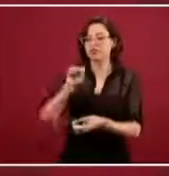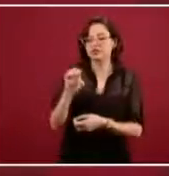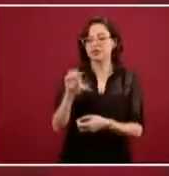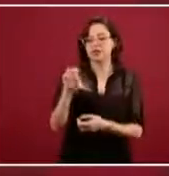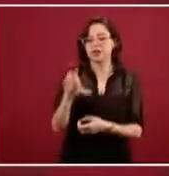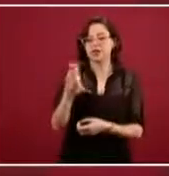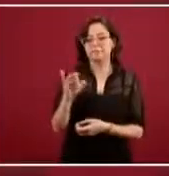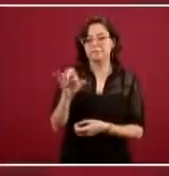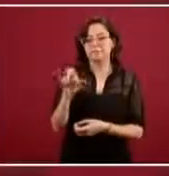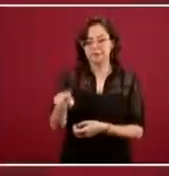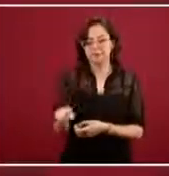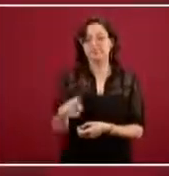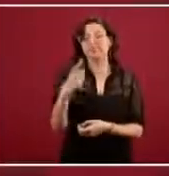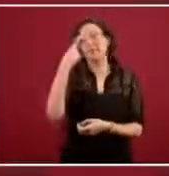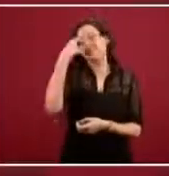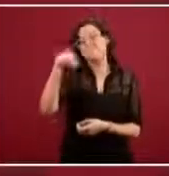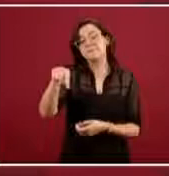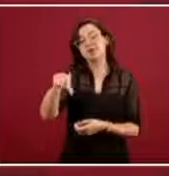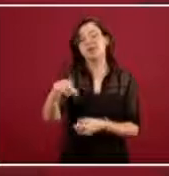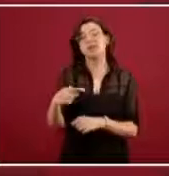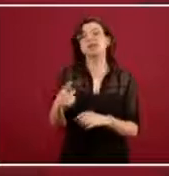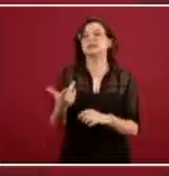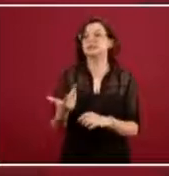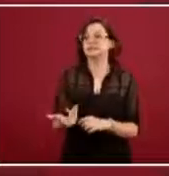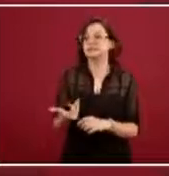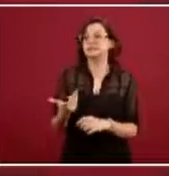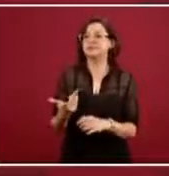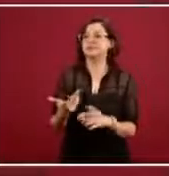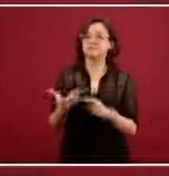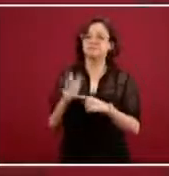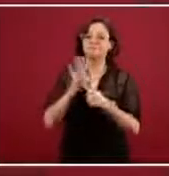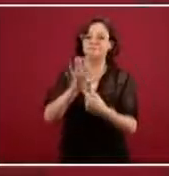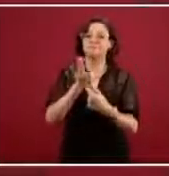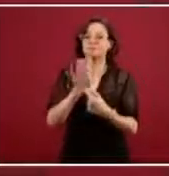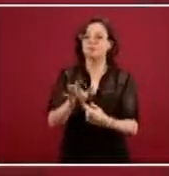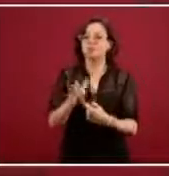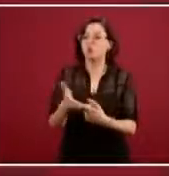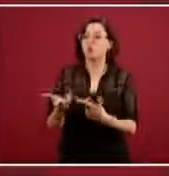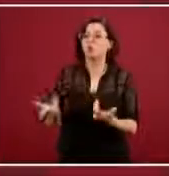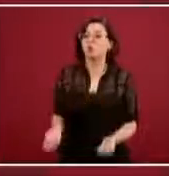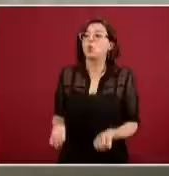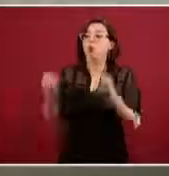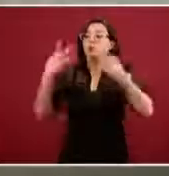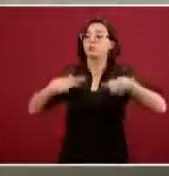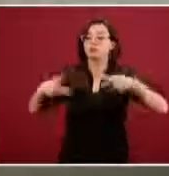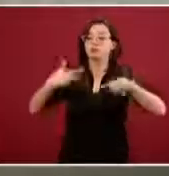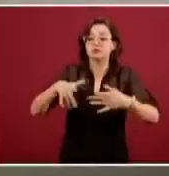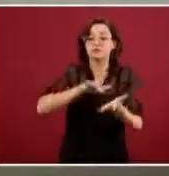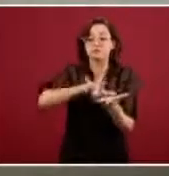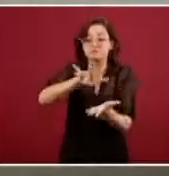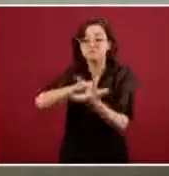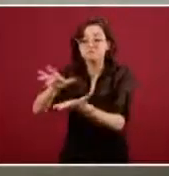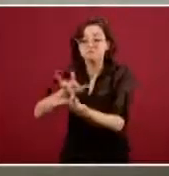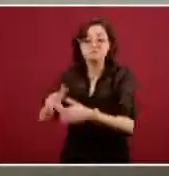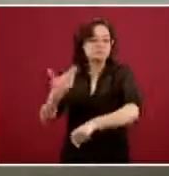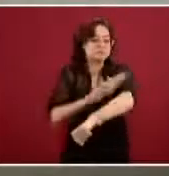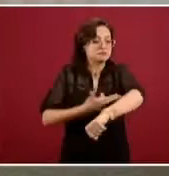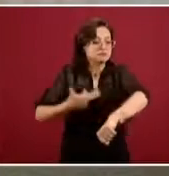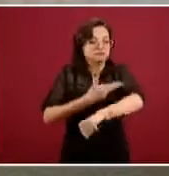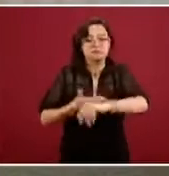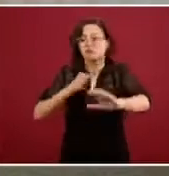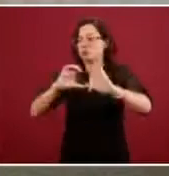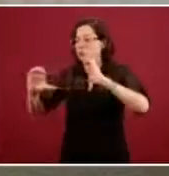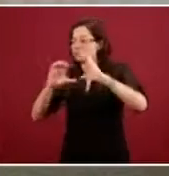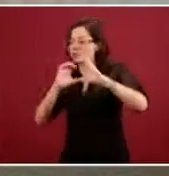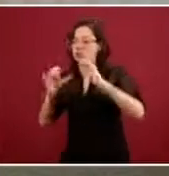federal, precisamente para asegurarnos hasta donde se puede que con acciones de logística, acciones de